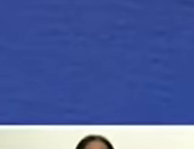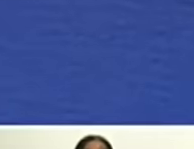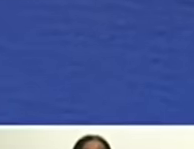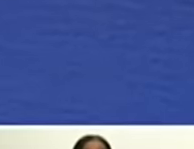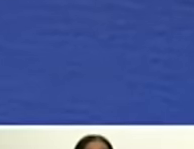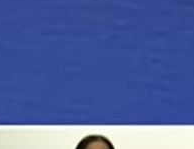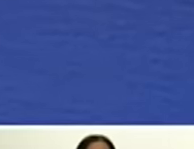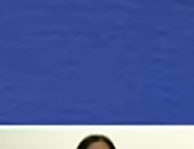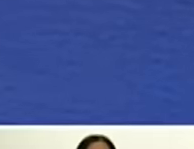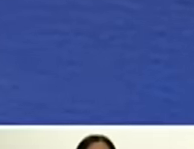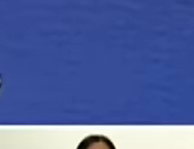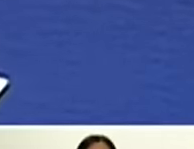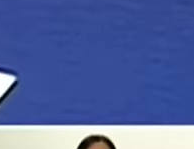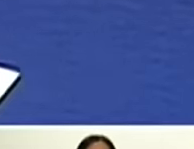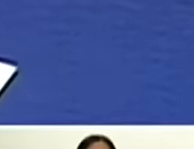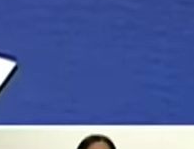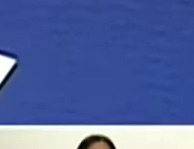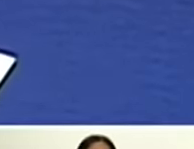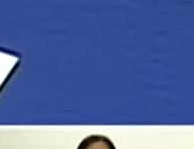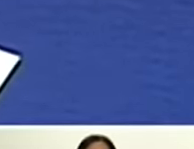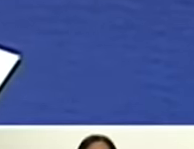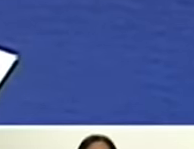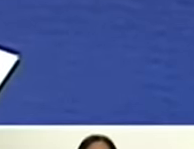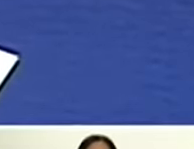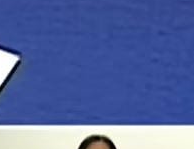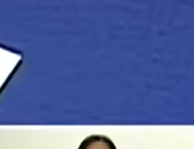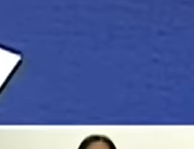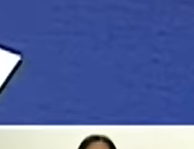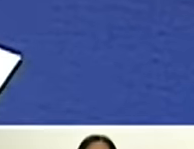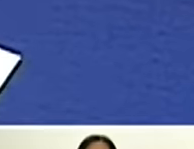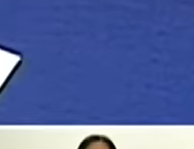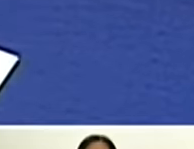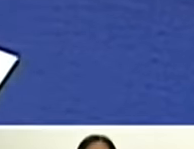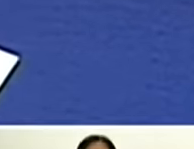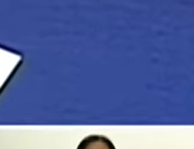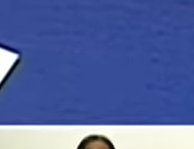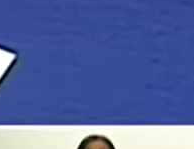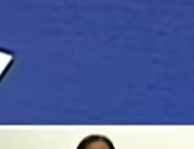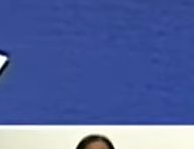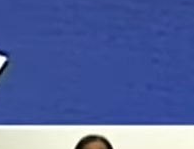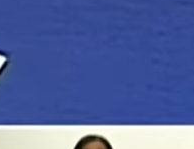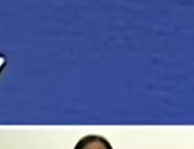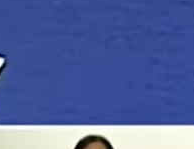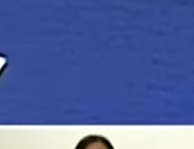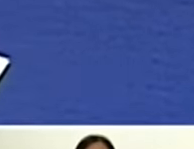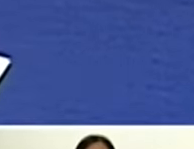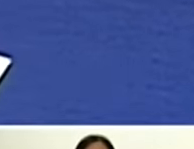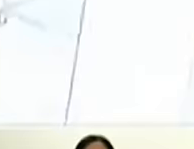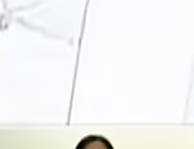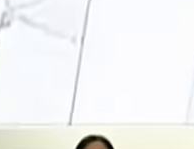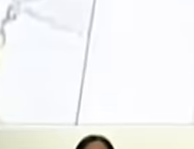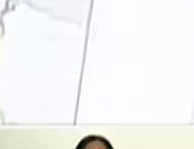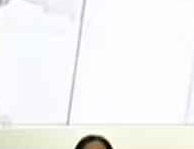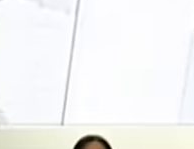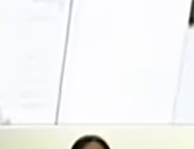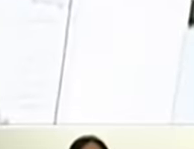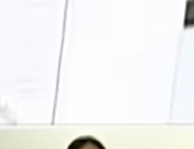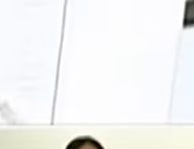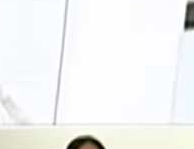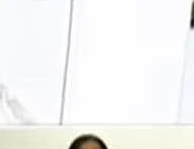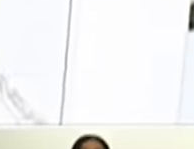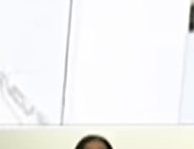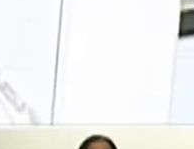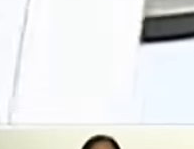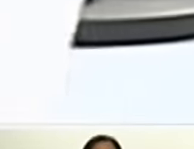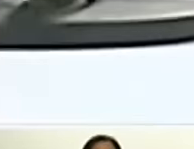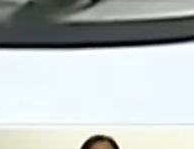Igualmente tenemos el mapa de Agustín Codazzi, mapa político que también ubica hacia el Esequibo, el mapa ya